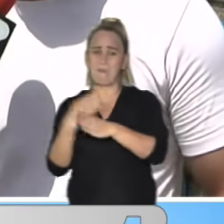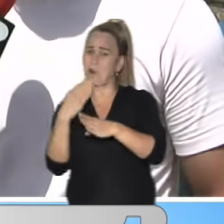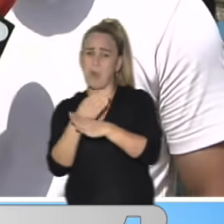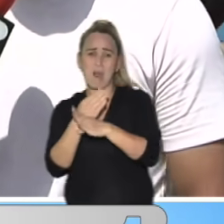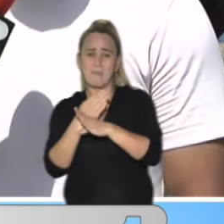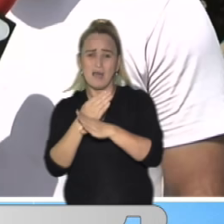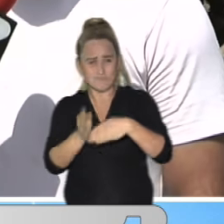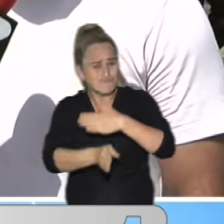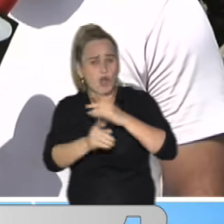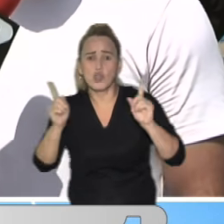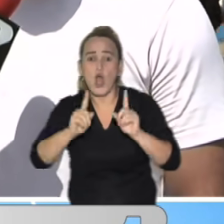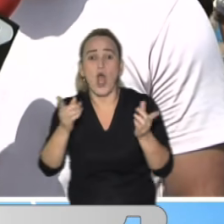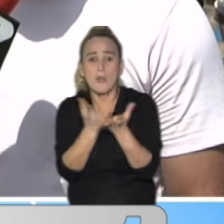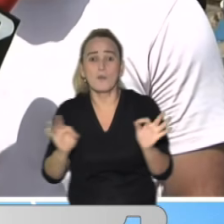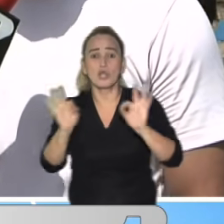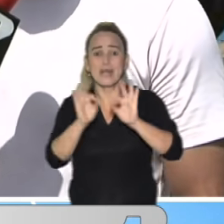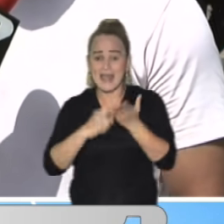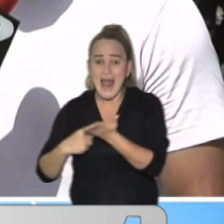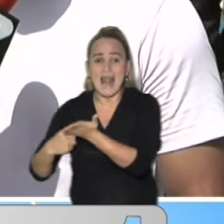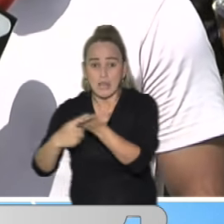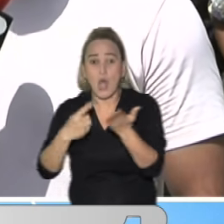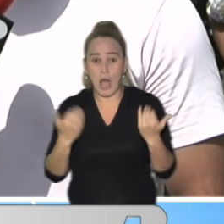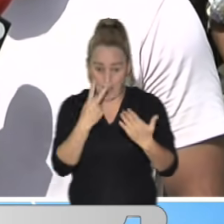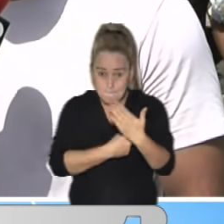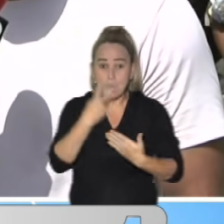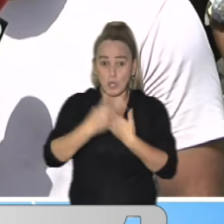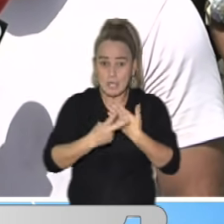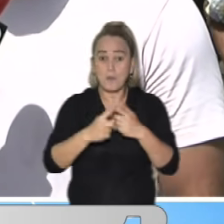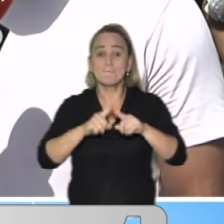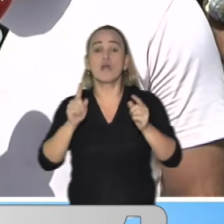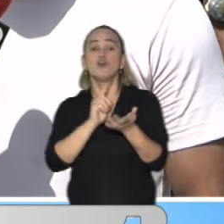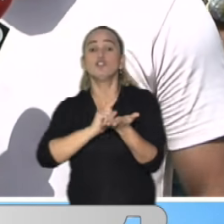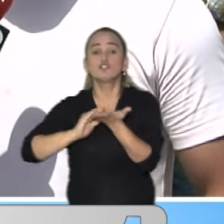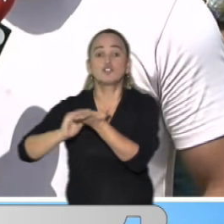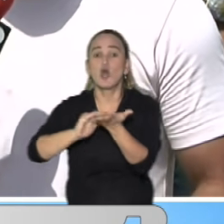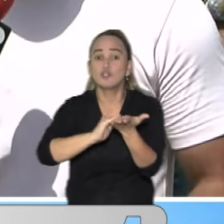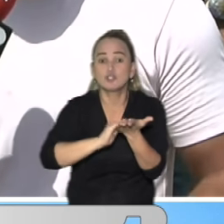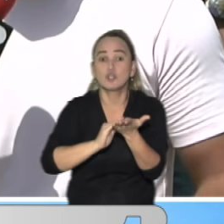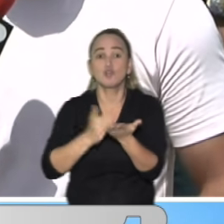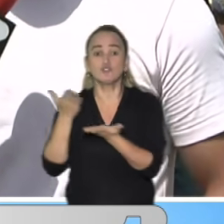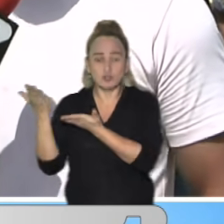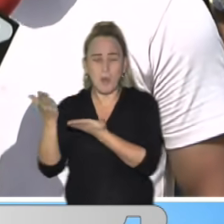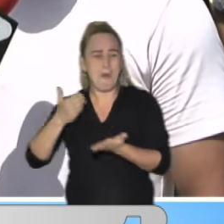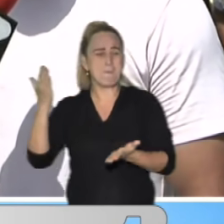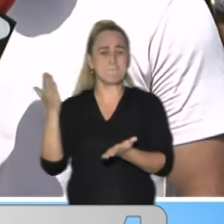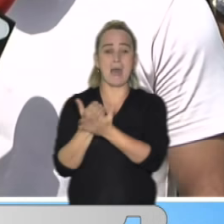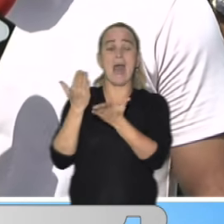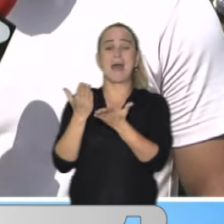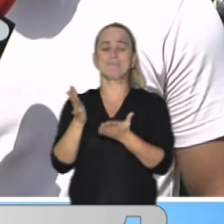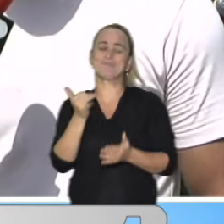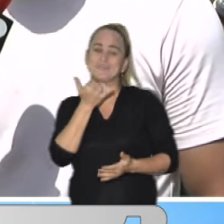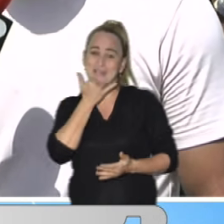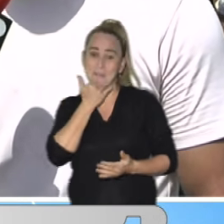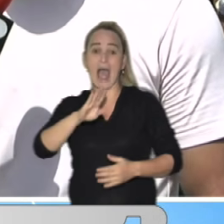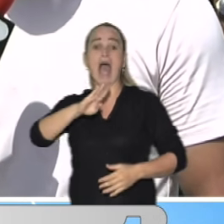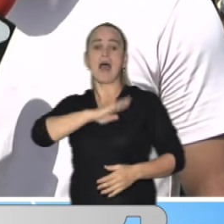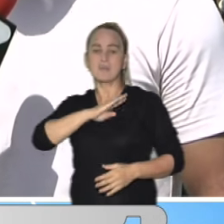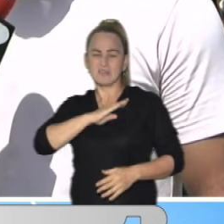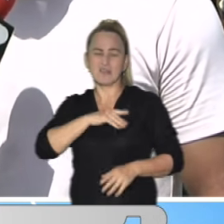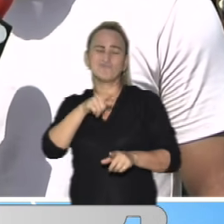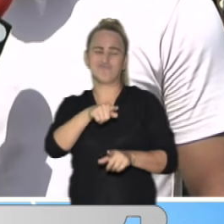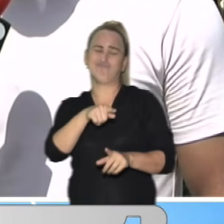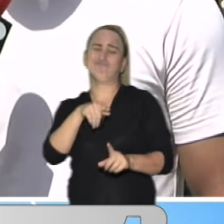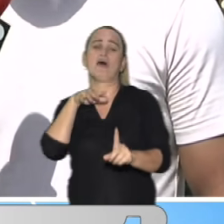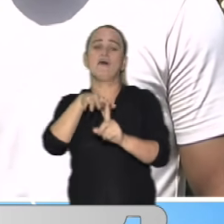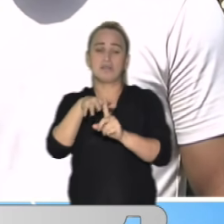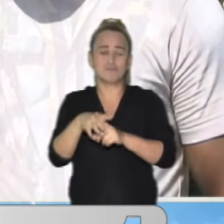no nos oponemos a este megaproyecto, lo que queremos son soluciones a este problema que se ha desatado por el mal manejo que le ha dado la administración